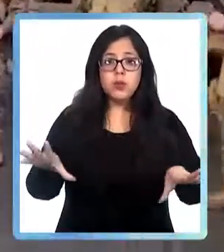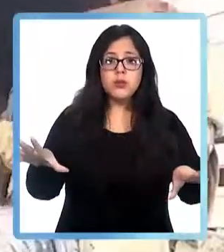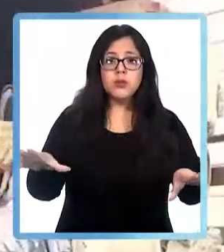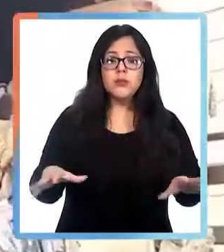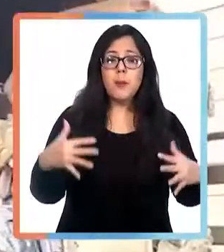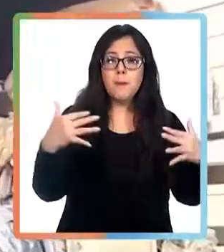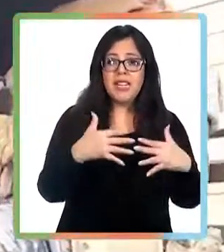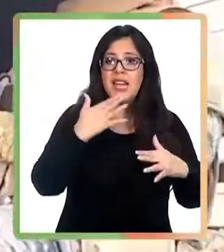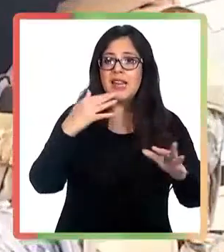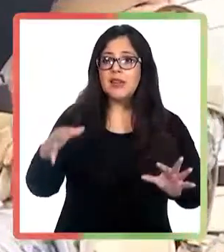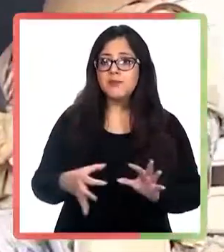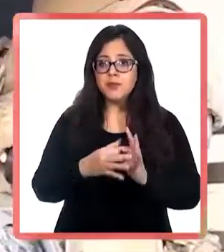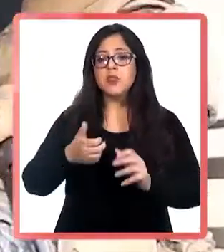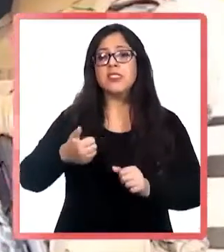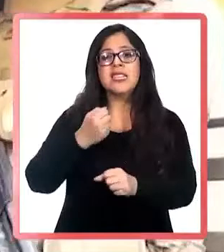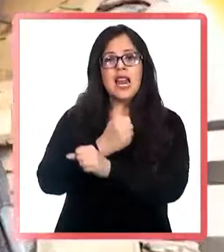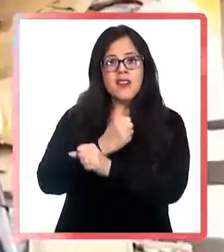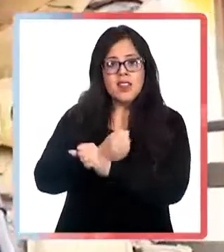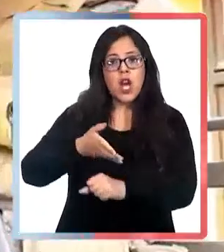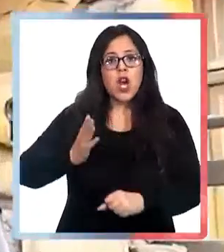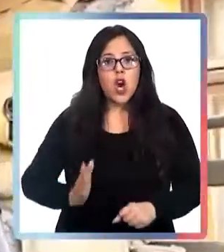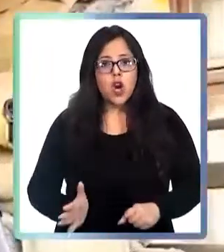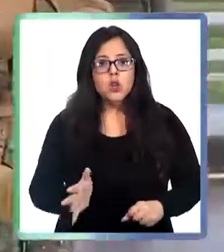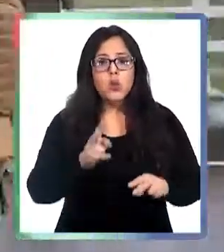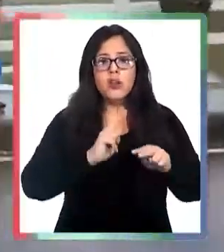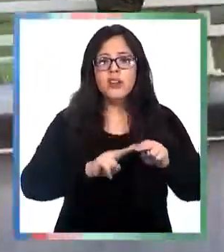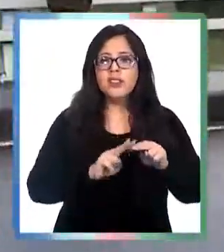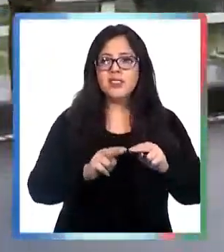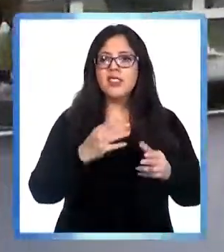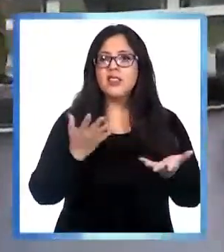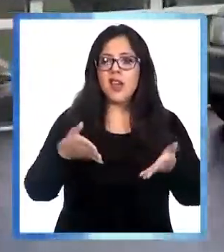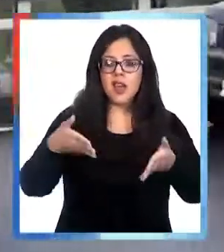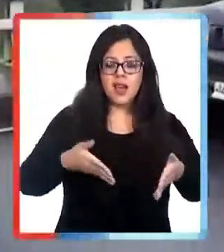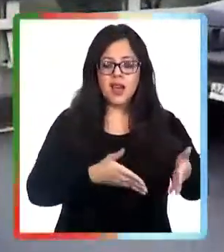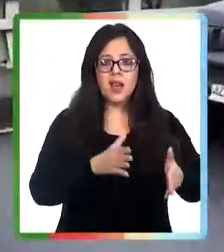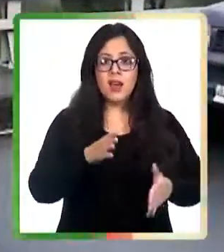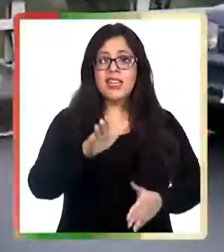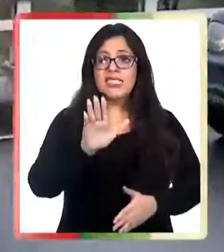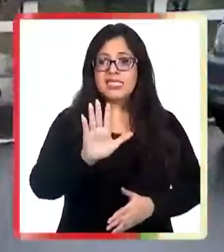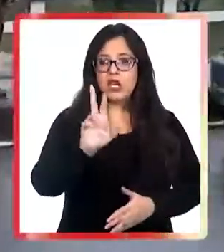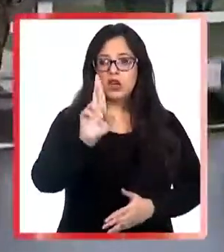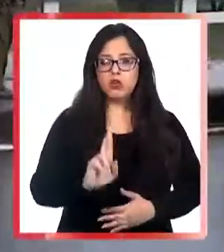conjunto de militares y carabineros se mantendrá y realizará en la carretera 5 Sur.